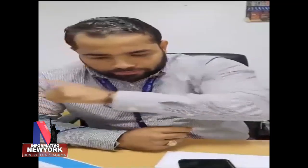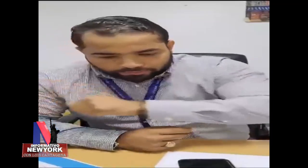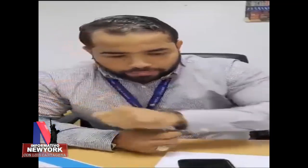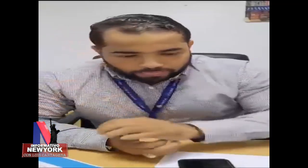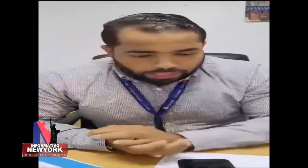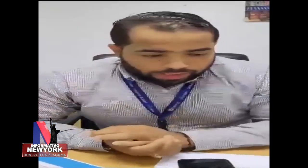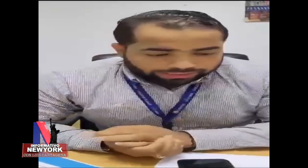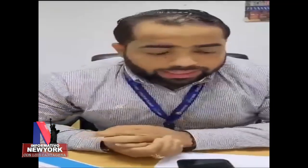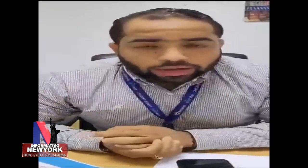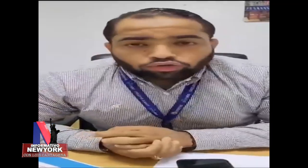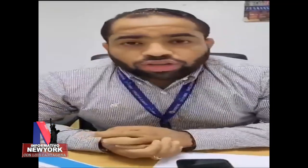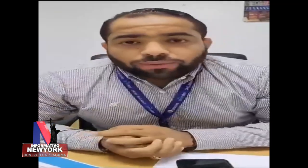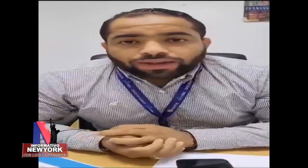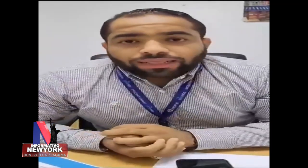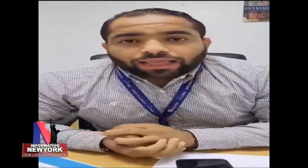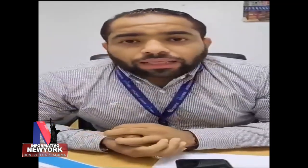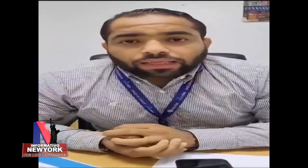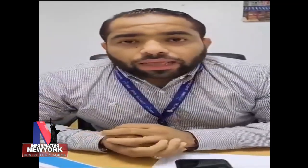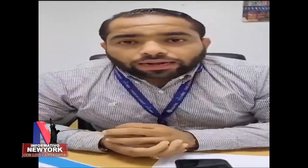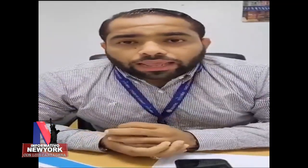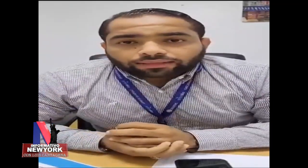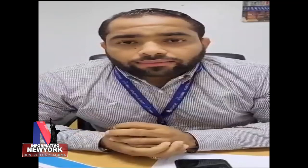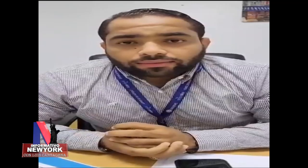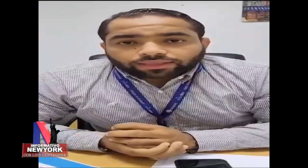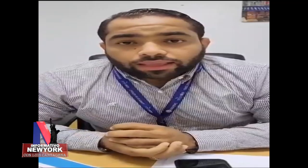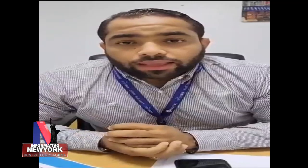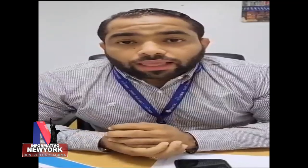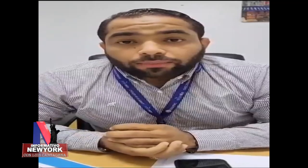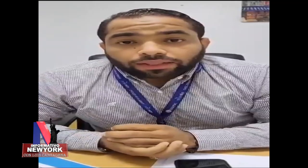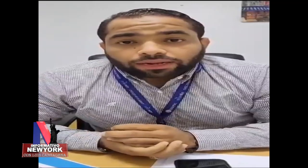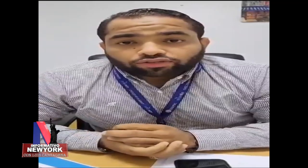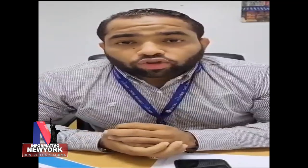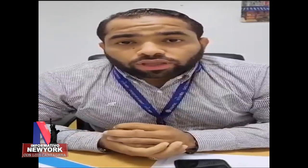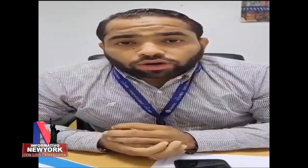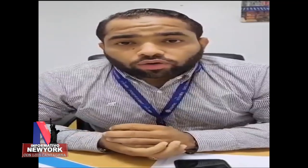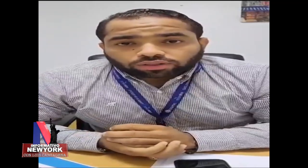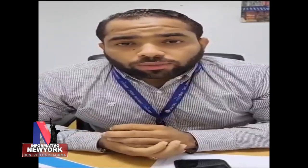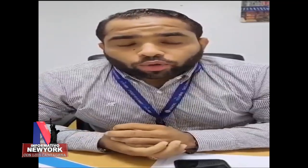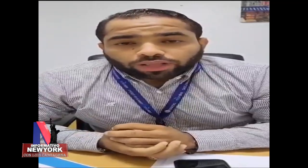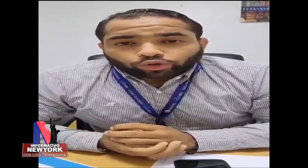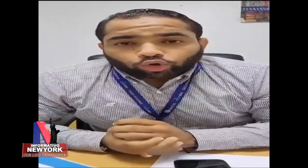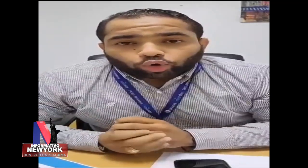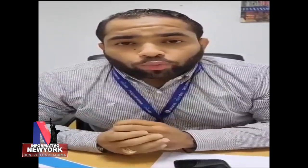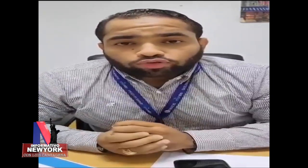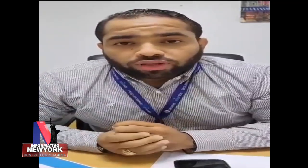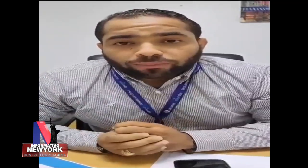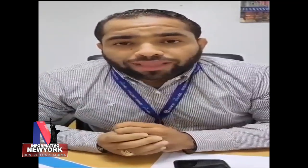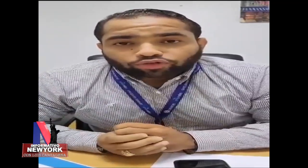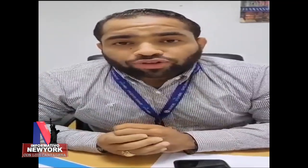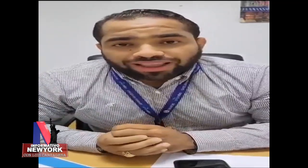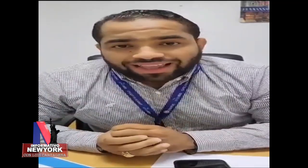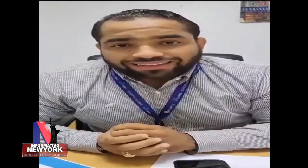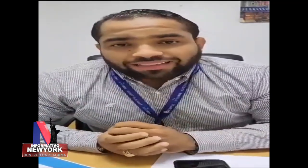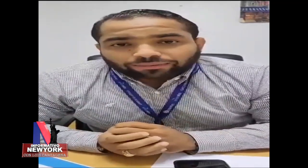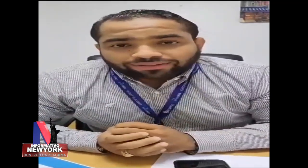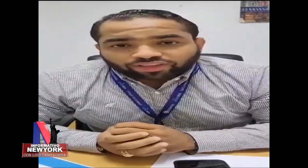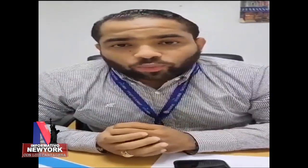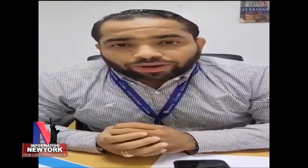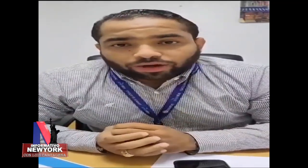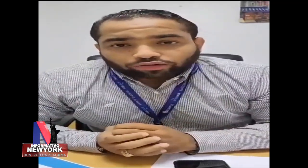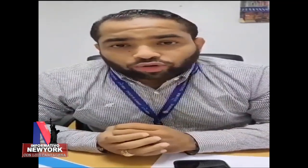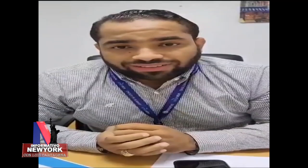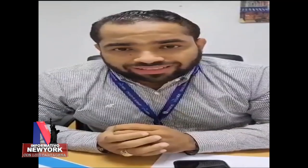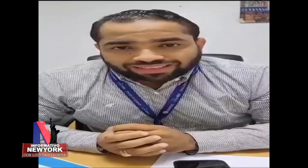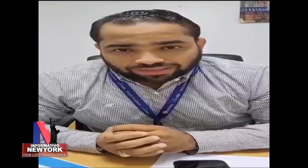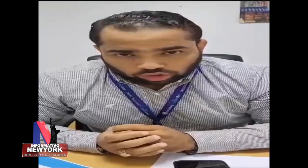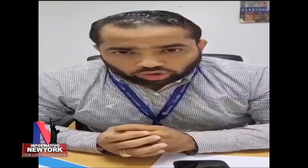Públicas. Esta denuncia viene dada a raíz de que la Administración de Denorte, violando todos los procedimientos legales establecidos